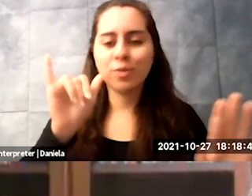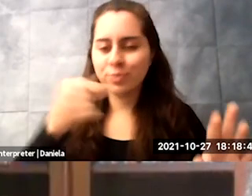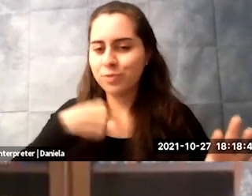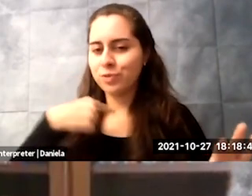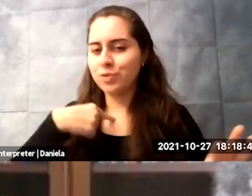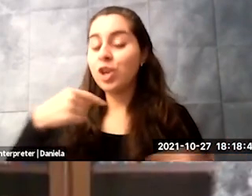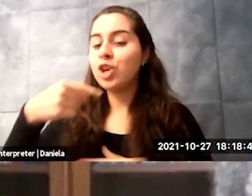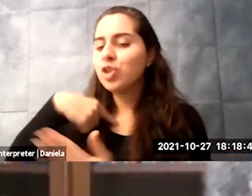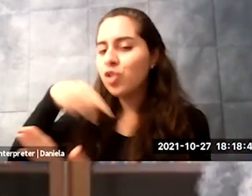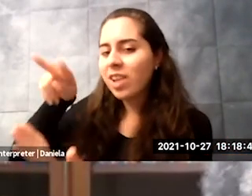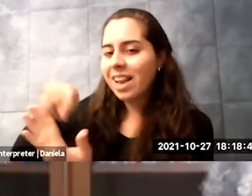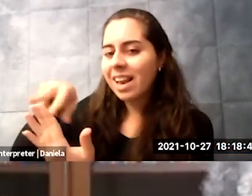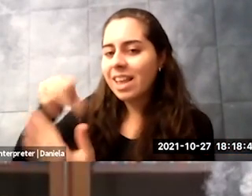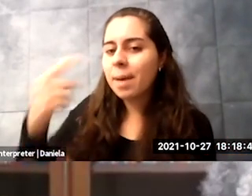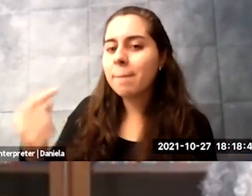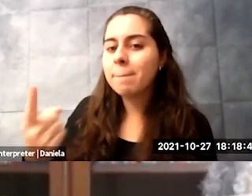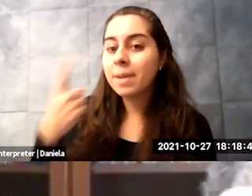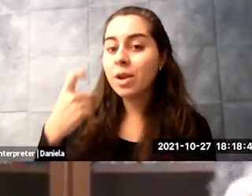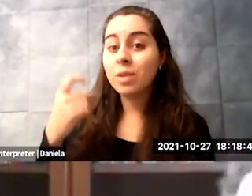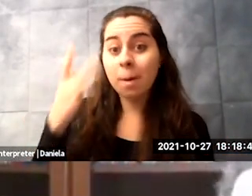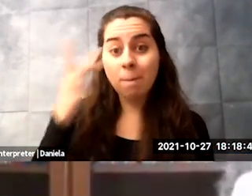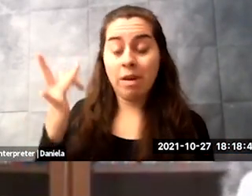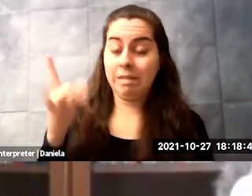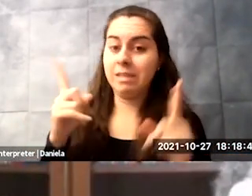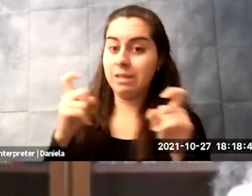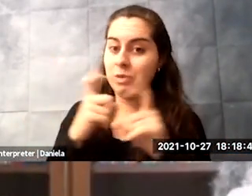leyendo la pregunta porque está compleja.